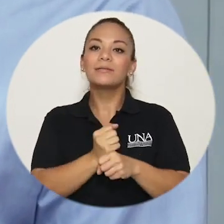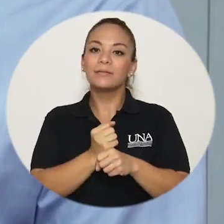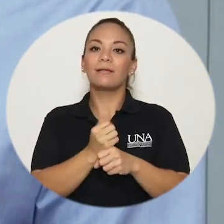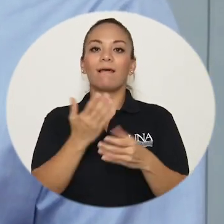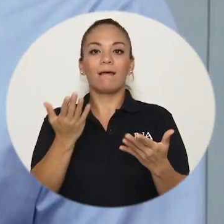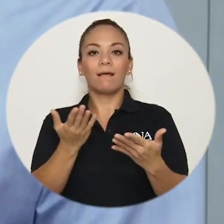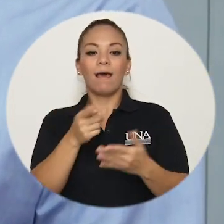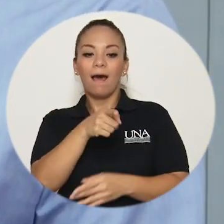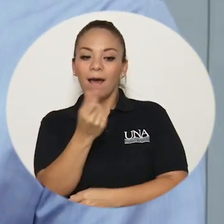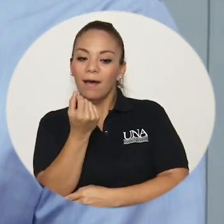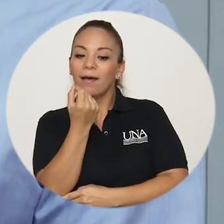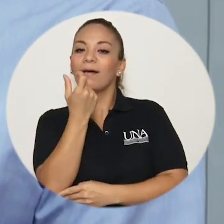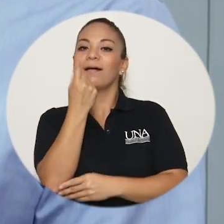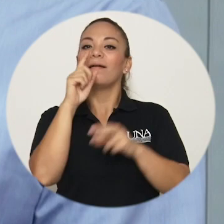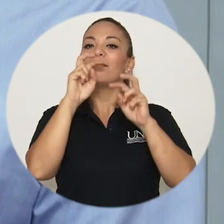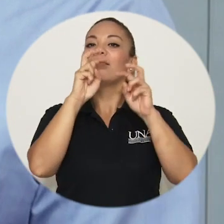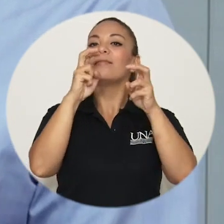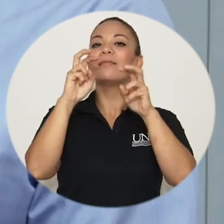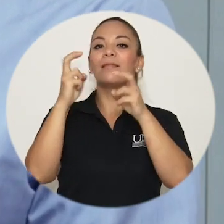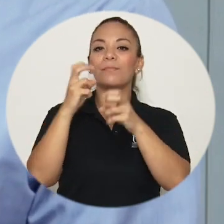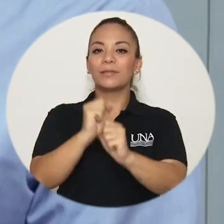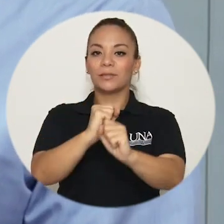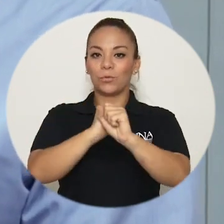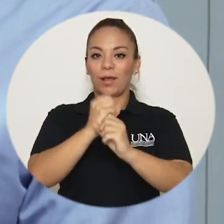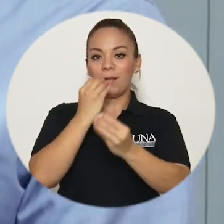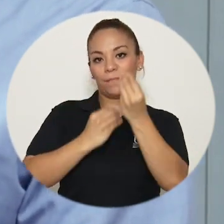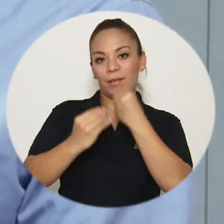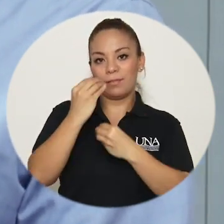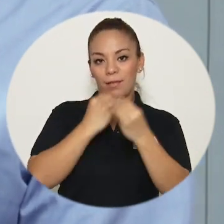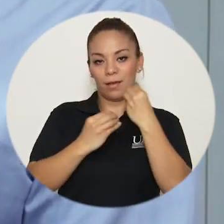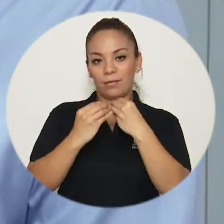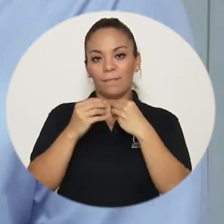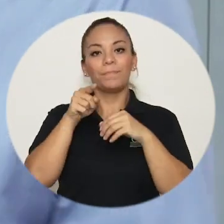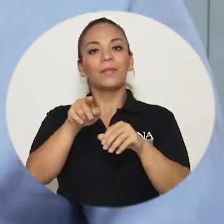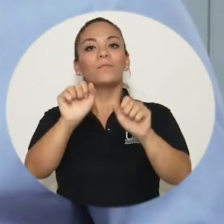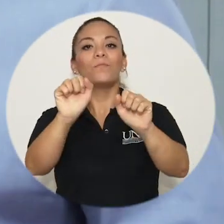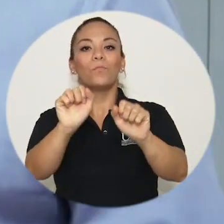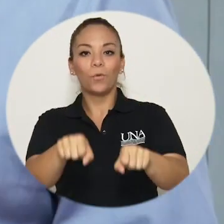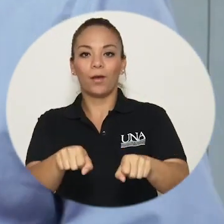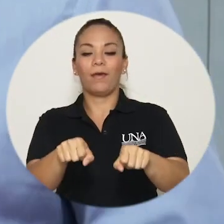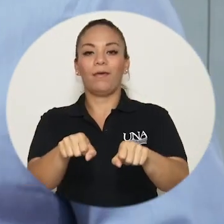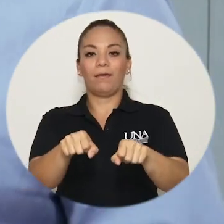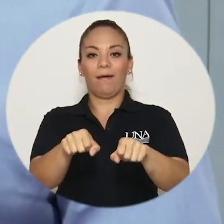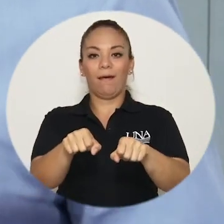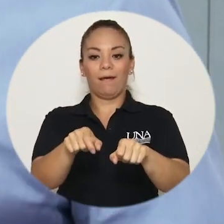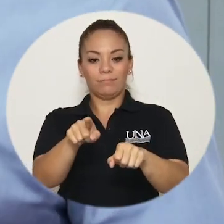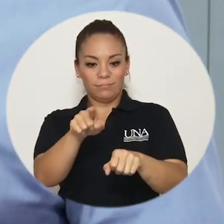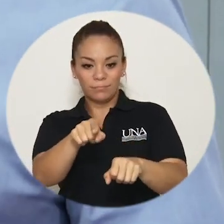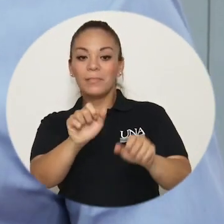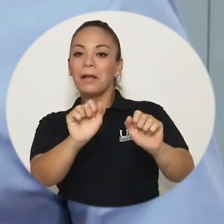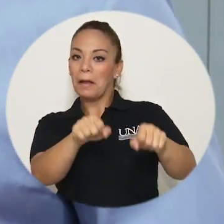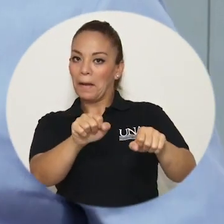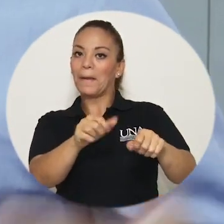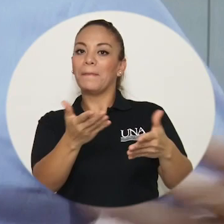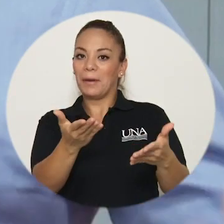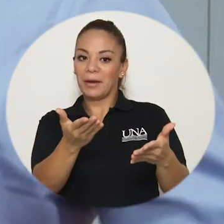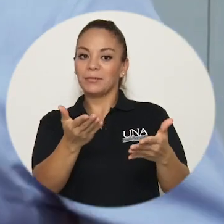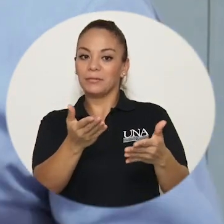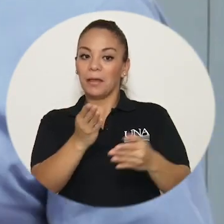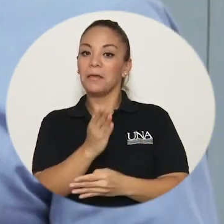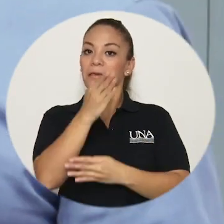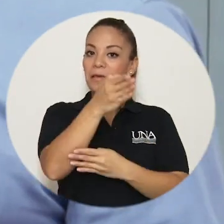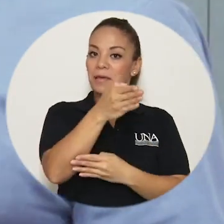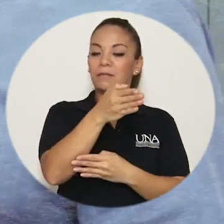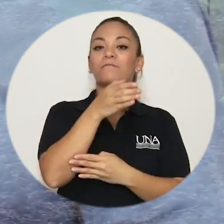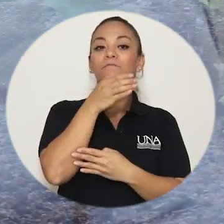hacer esa lectura sobre los temas de seguridad alimentaria y pueda y ser capaz de no solo ir a